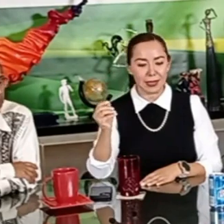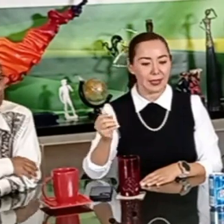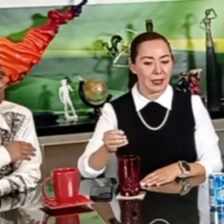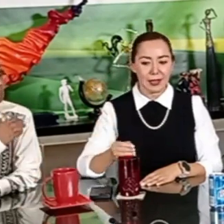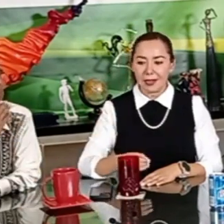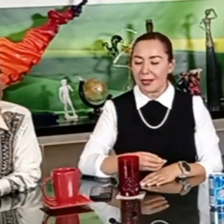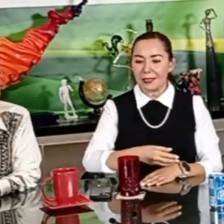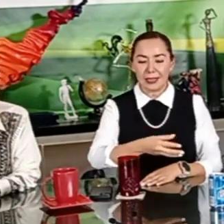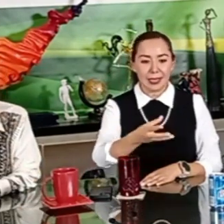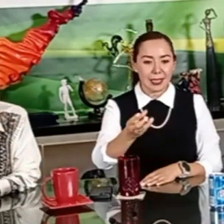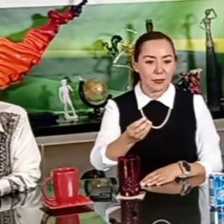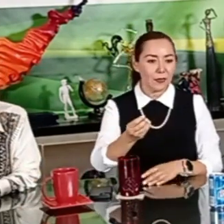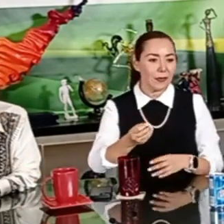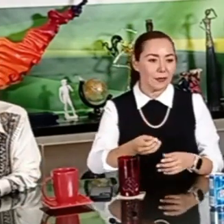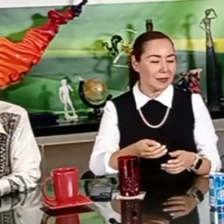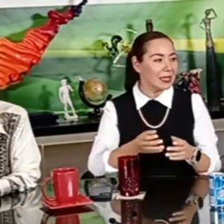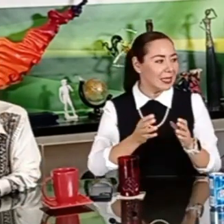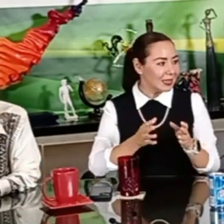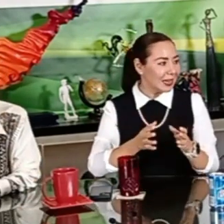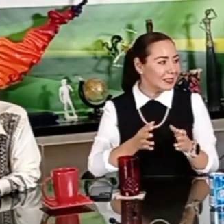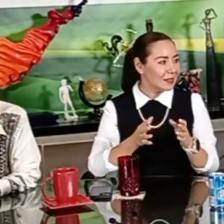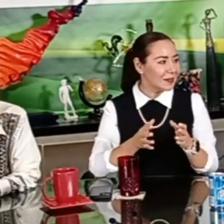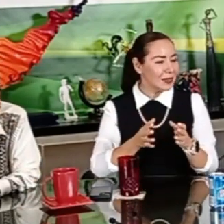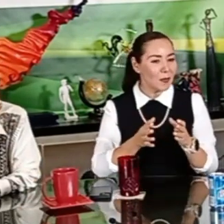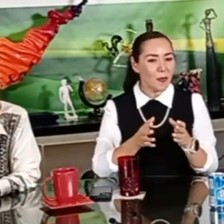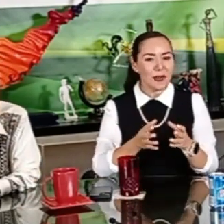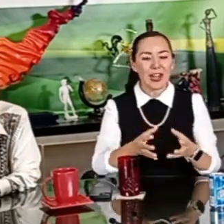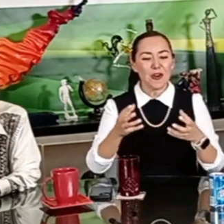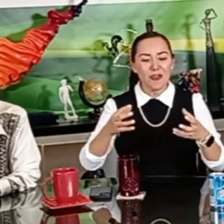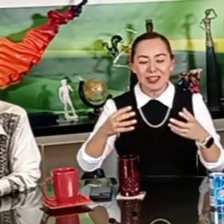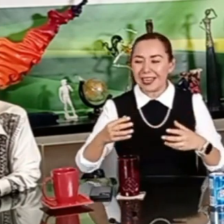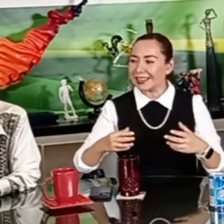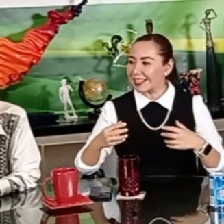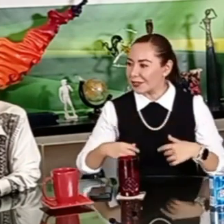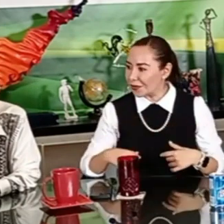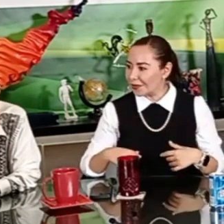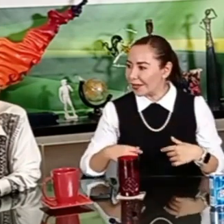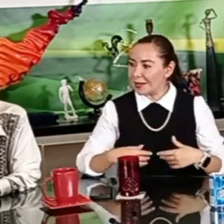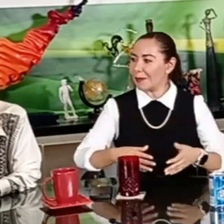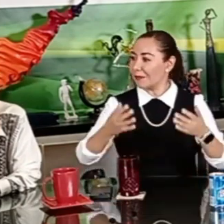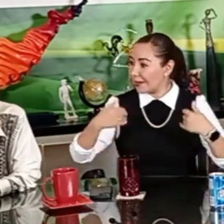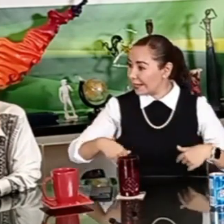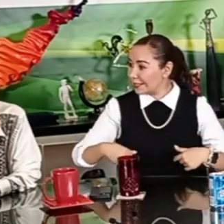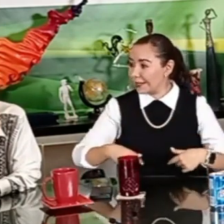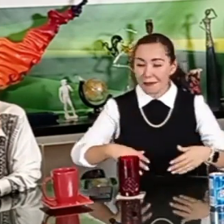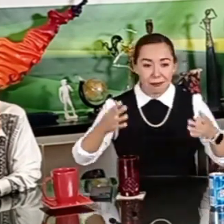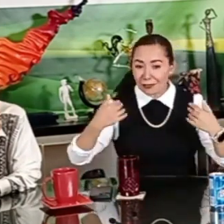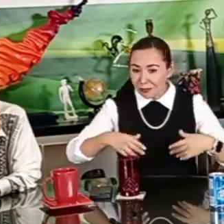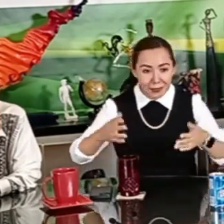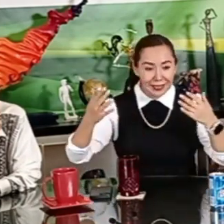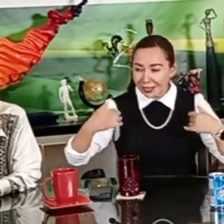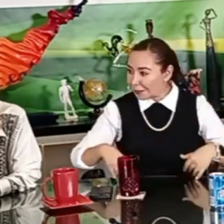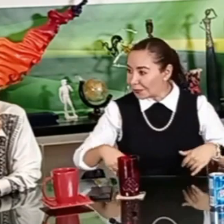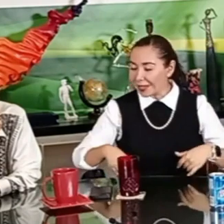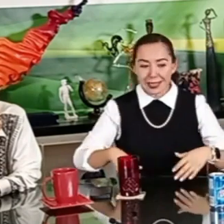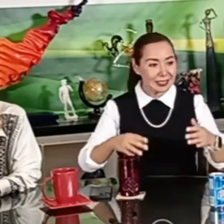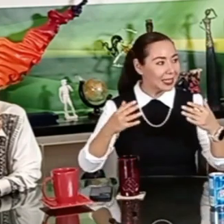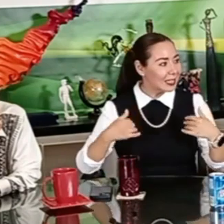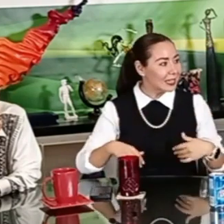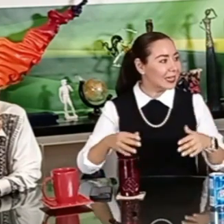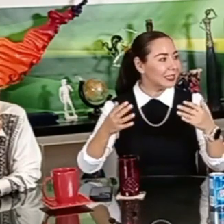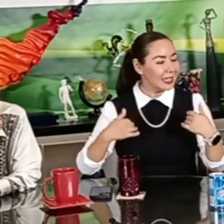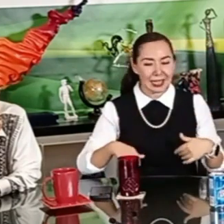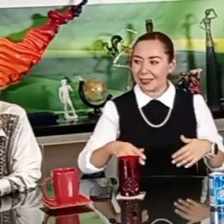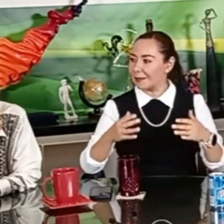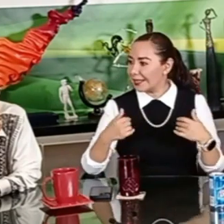cómo se define. El sicariato digital se define como una contratación de perfiles falsos o verdaderos que